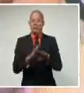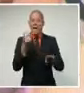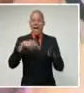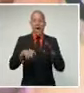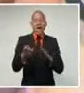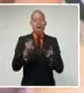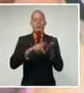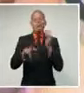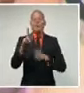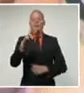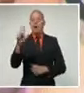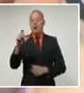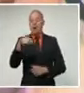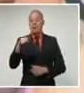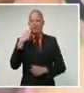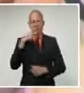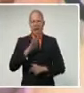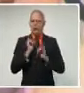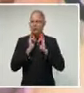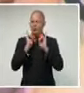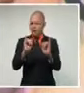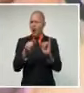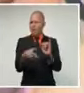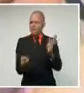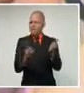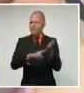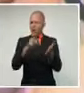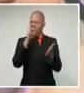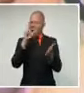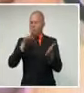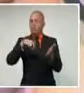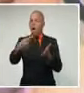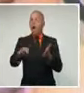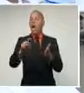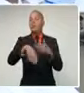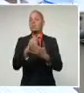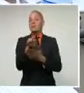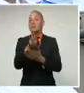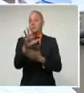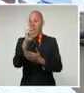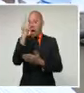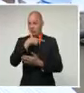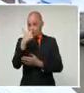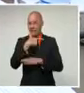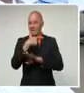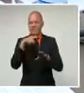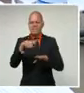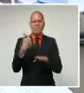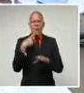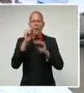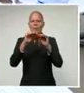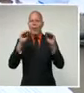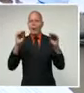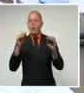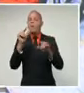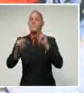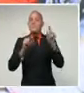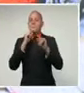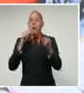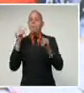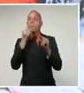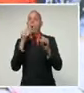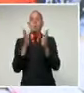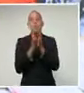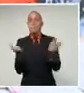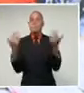Villaclara anunció que sus cederistas convocaron para el próximo 25 de abril una caravana con el objetivo de